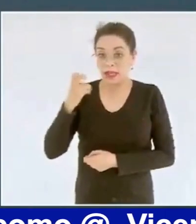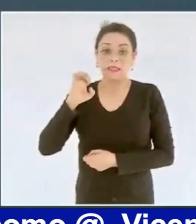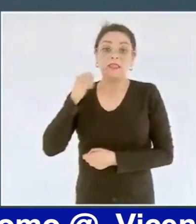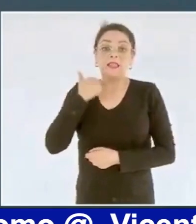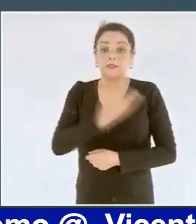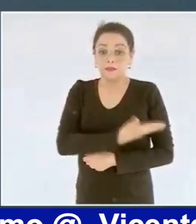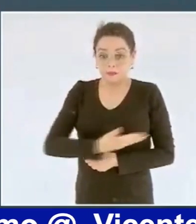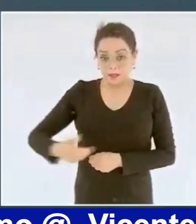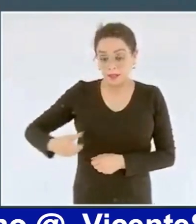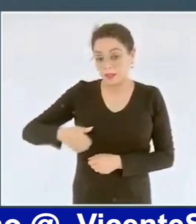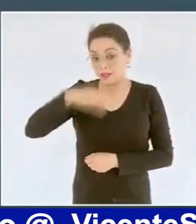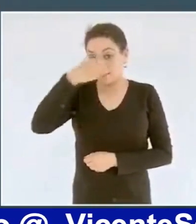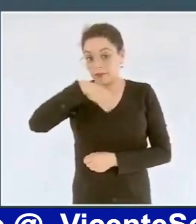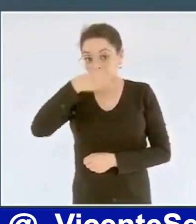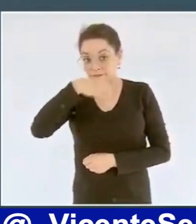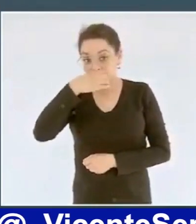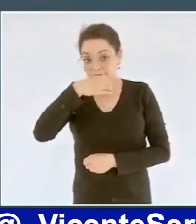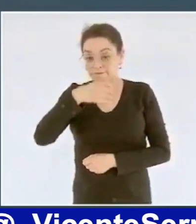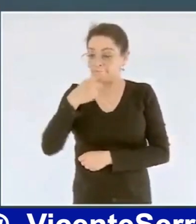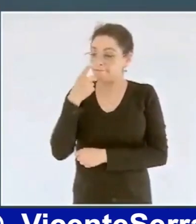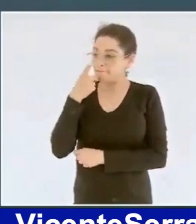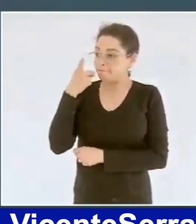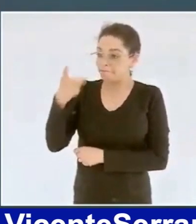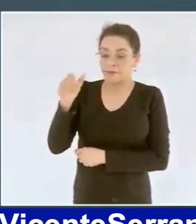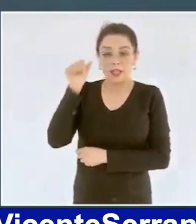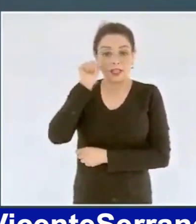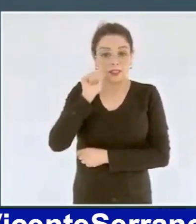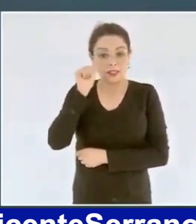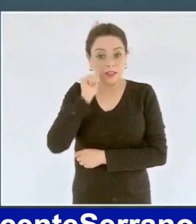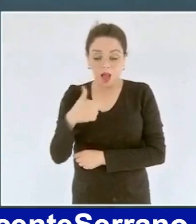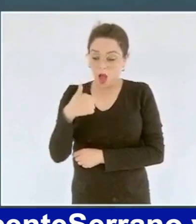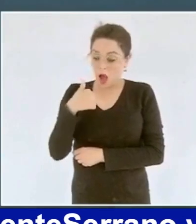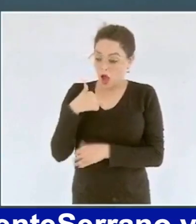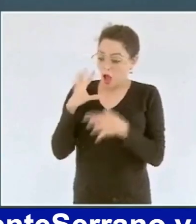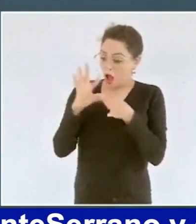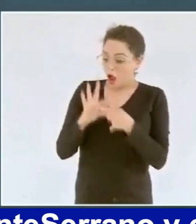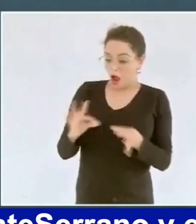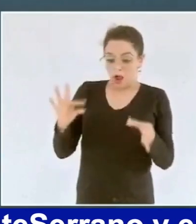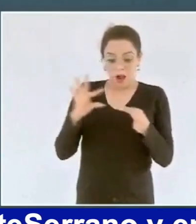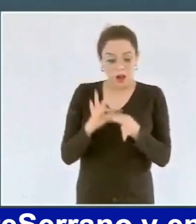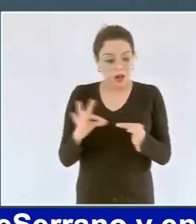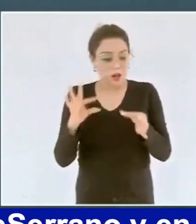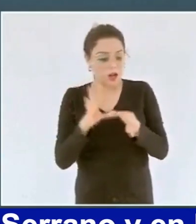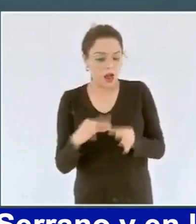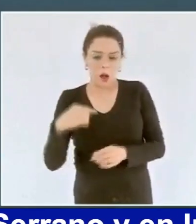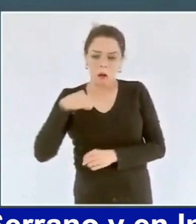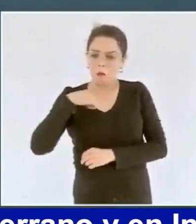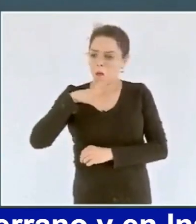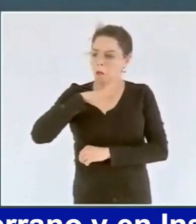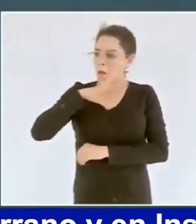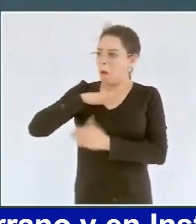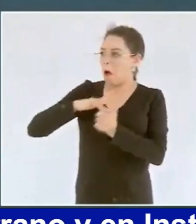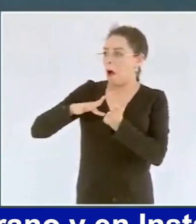hacían alarde de contar con apoyos